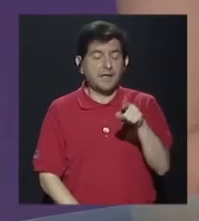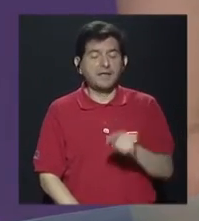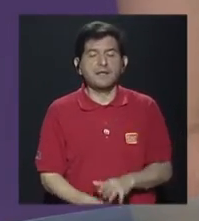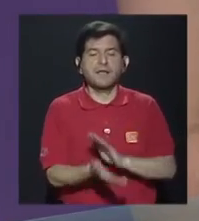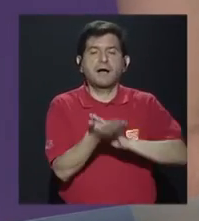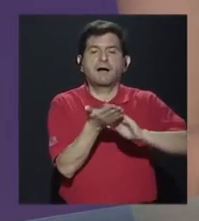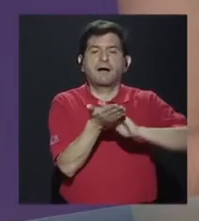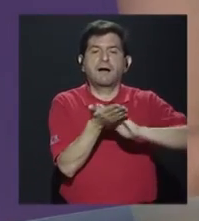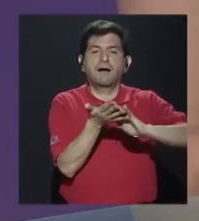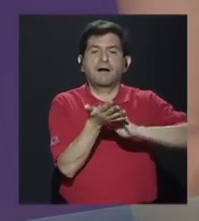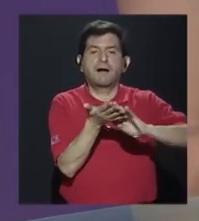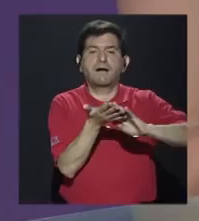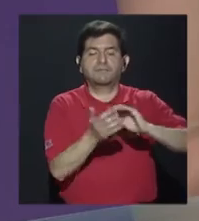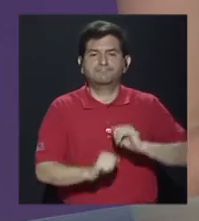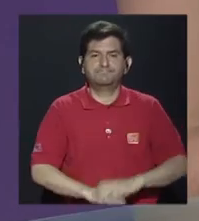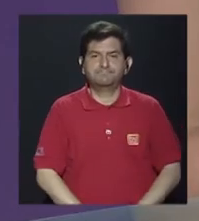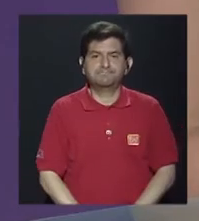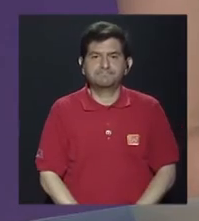reconocerlo, ¿verdad?